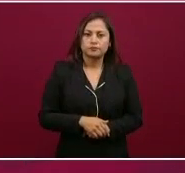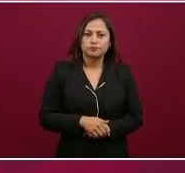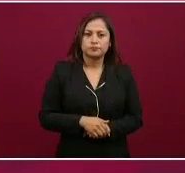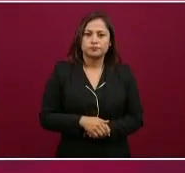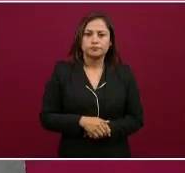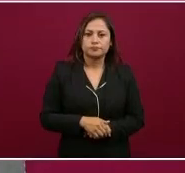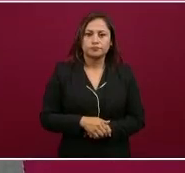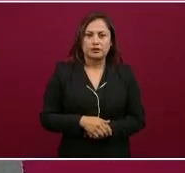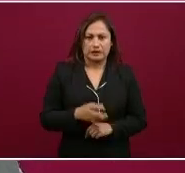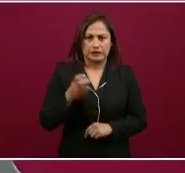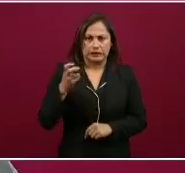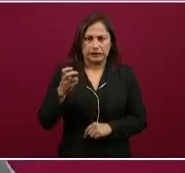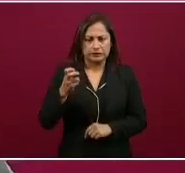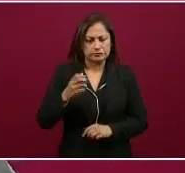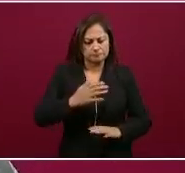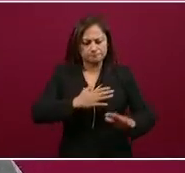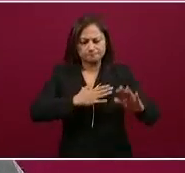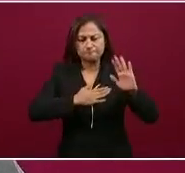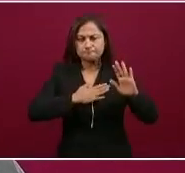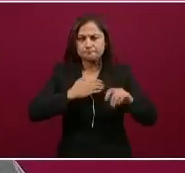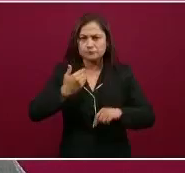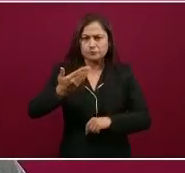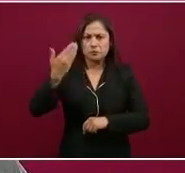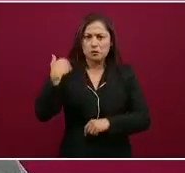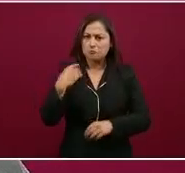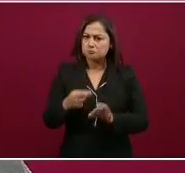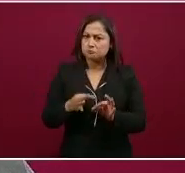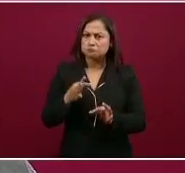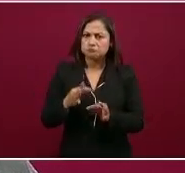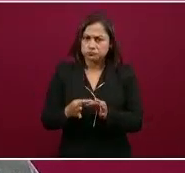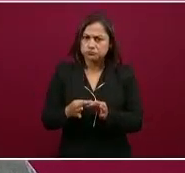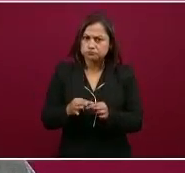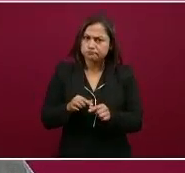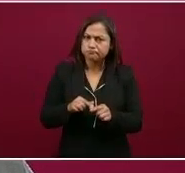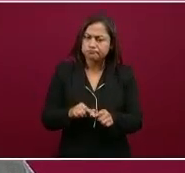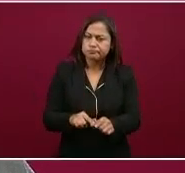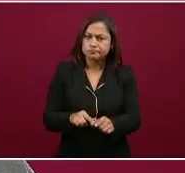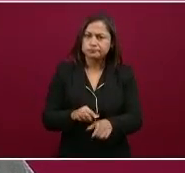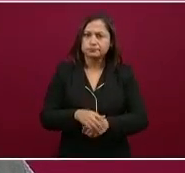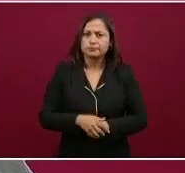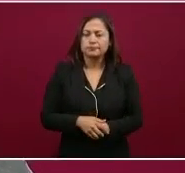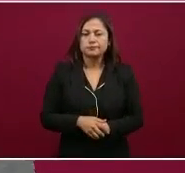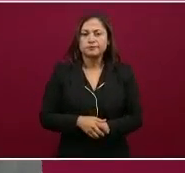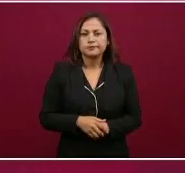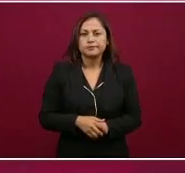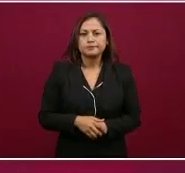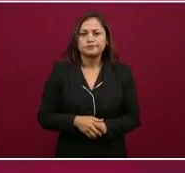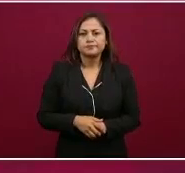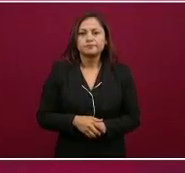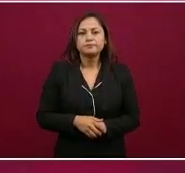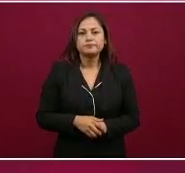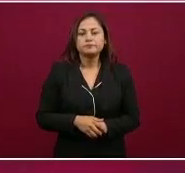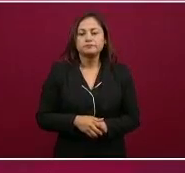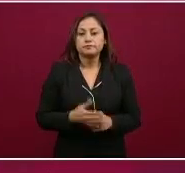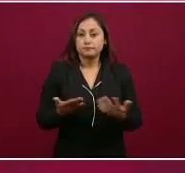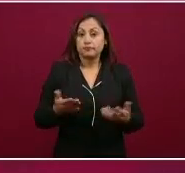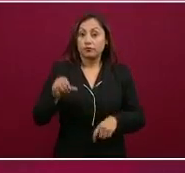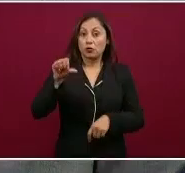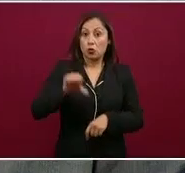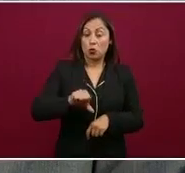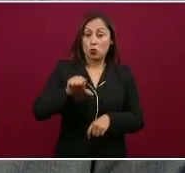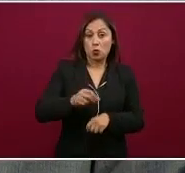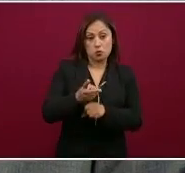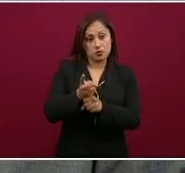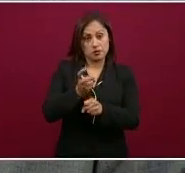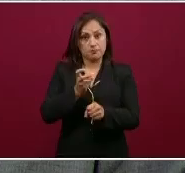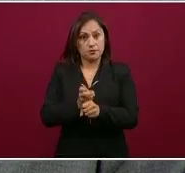es un compromiso que hemos adquirido y se va a cumplir. Entonces, les invitamos desde hoy hasta el